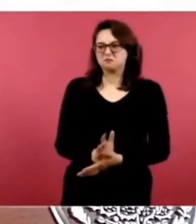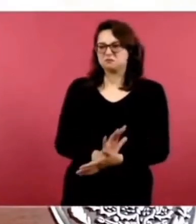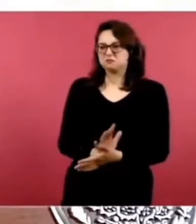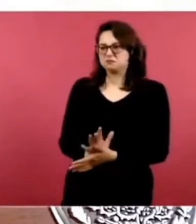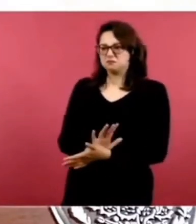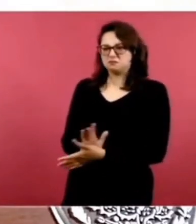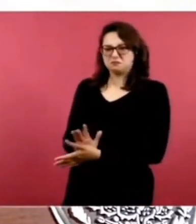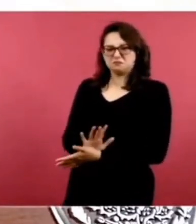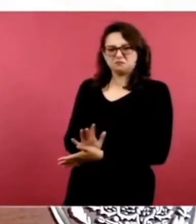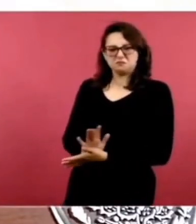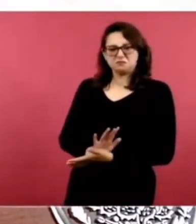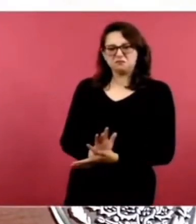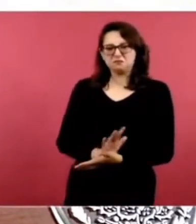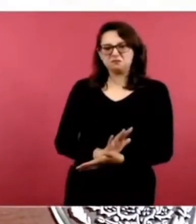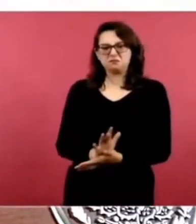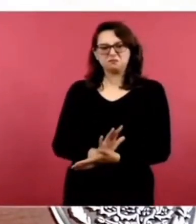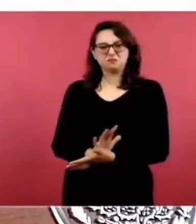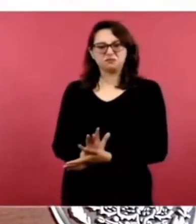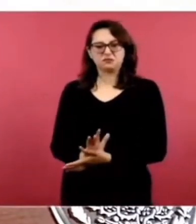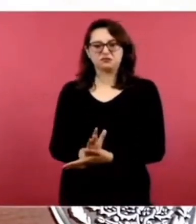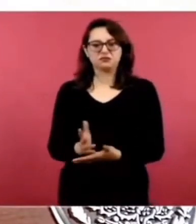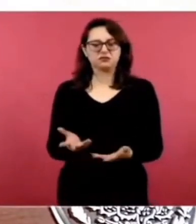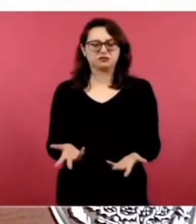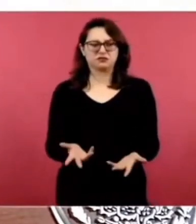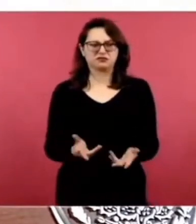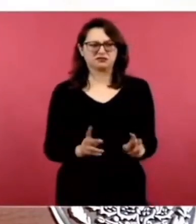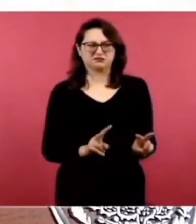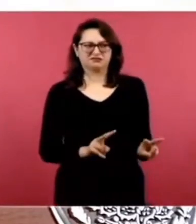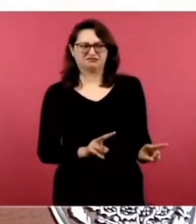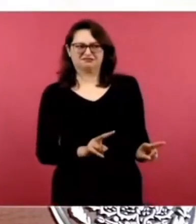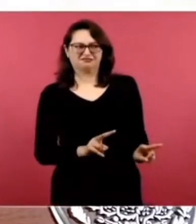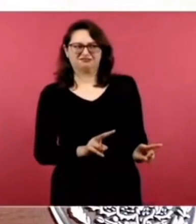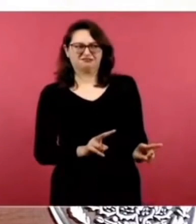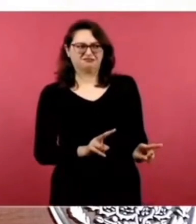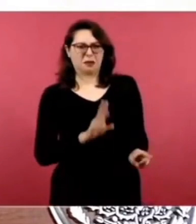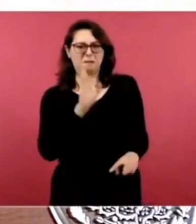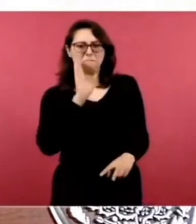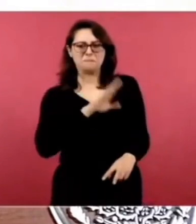discriminatoria, y los estadounidenses no ven bien eso.